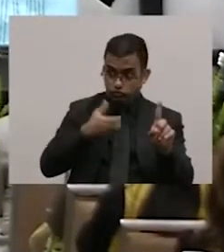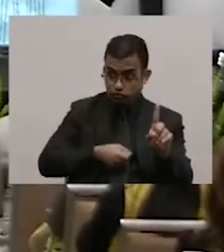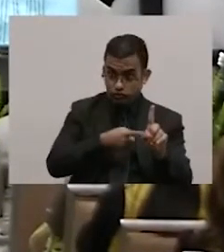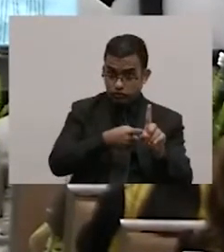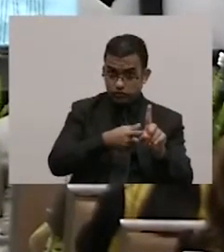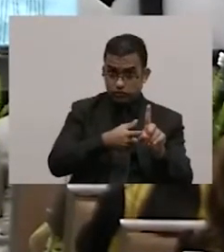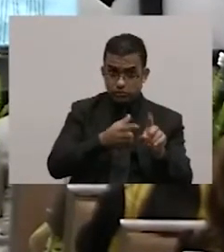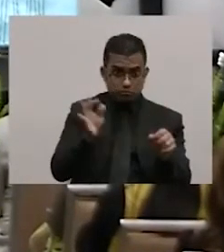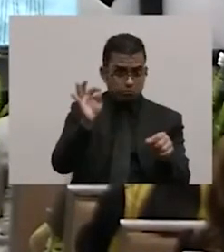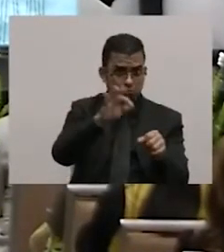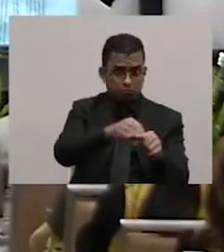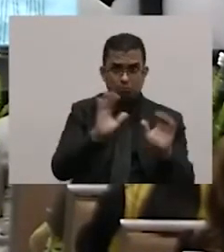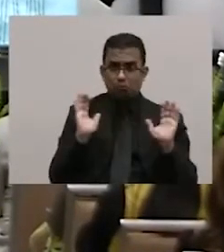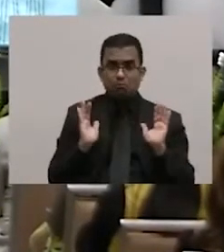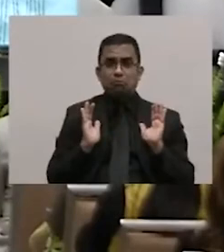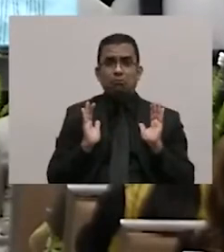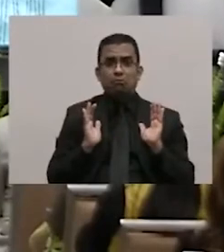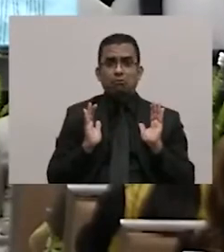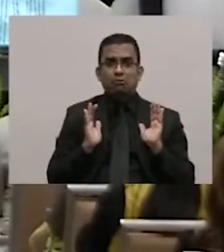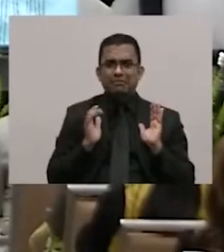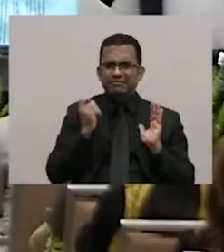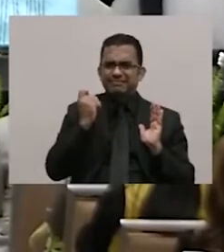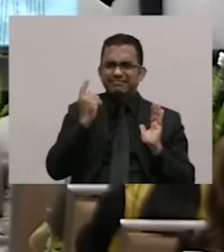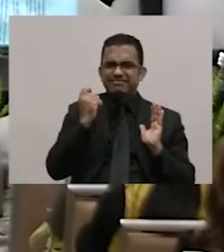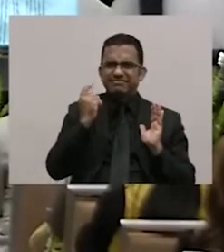el malo no es el mudo, el imbécil es usted.